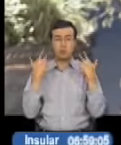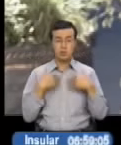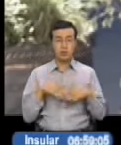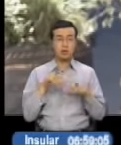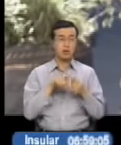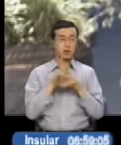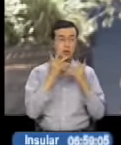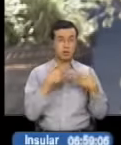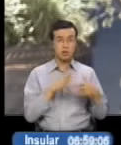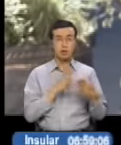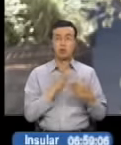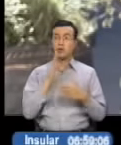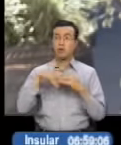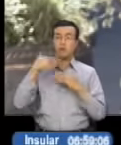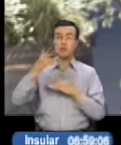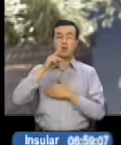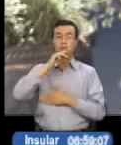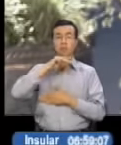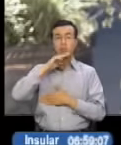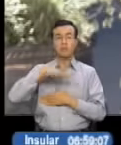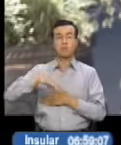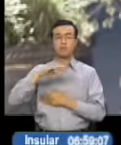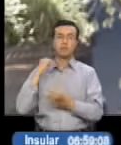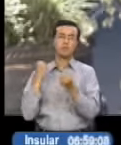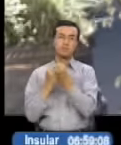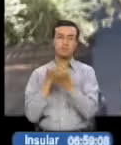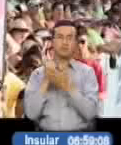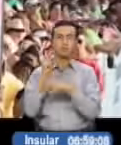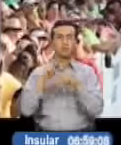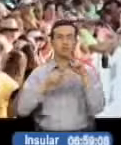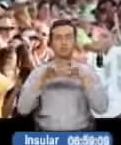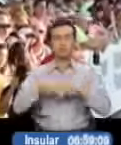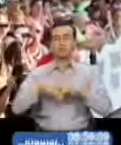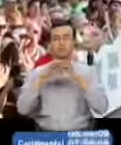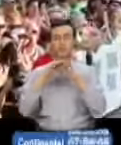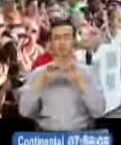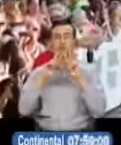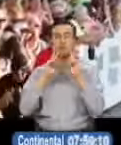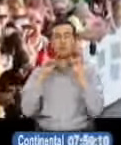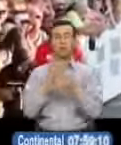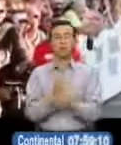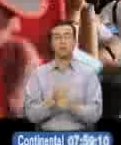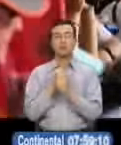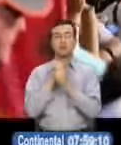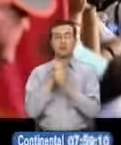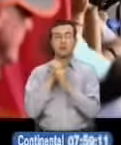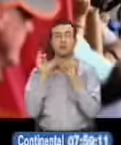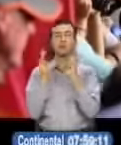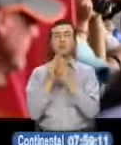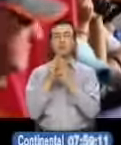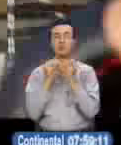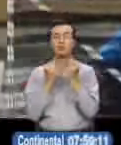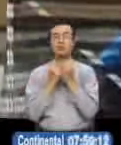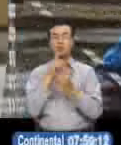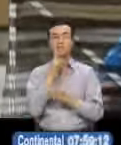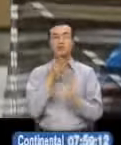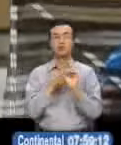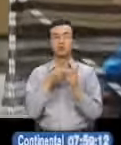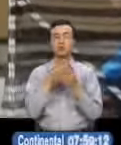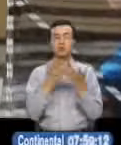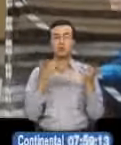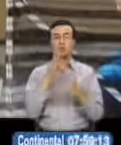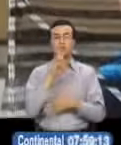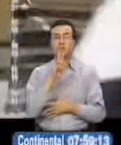a ir a las afueras de Manta a hacer nuestras labores de reconstrucción. En cuanto a la seguridad, el evento contará con la participación